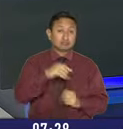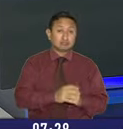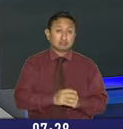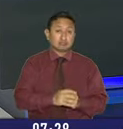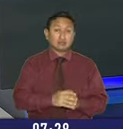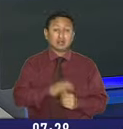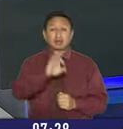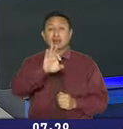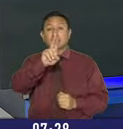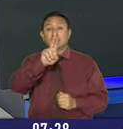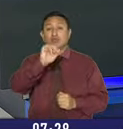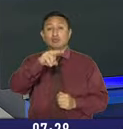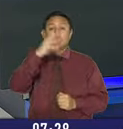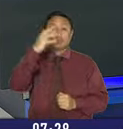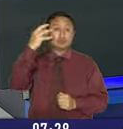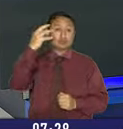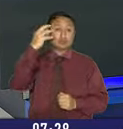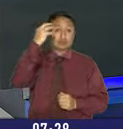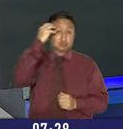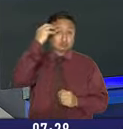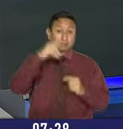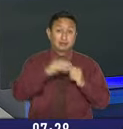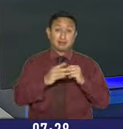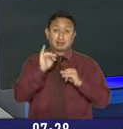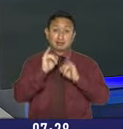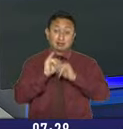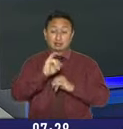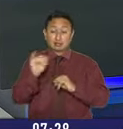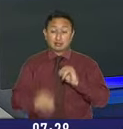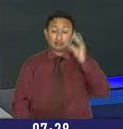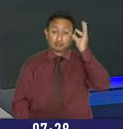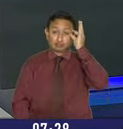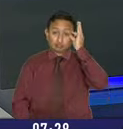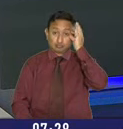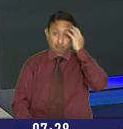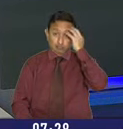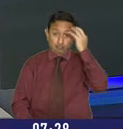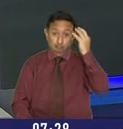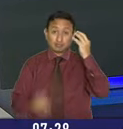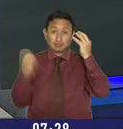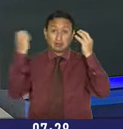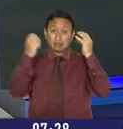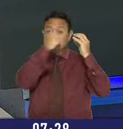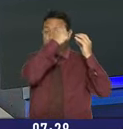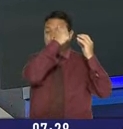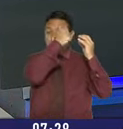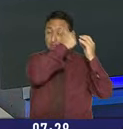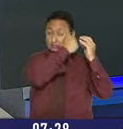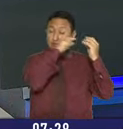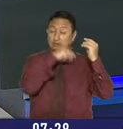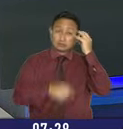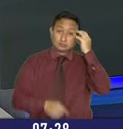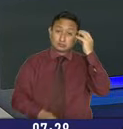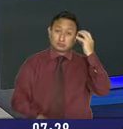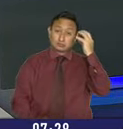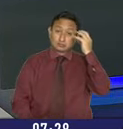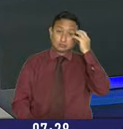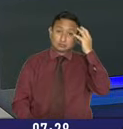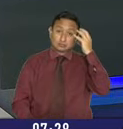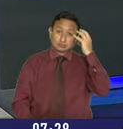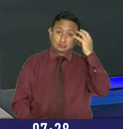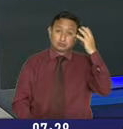ocular izquierdo que debe ser operado de emergencia ya que sigue creciendo y en contados días podría también